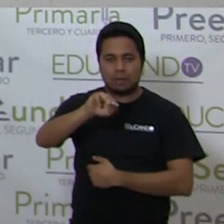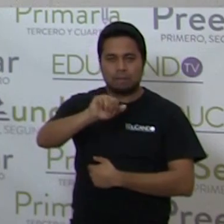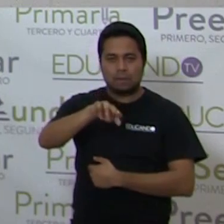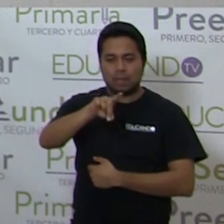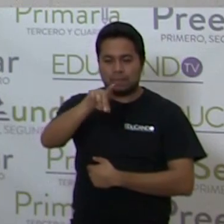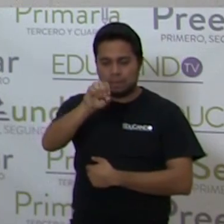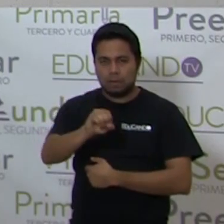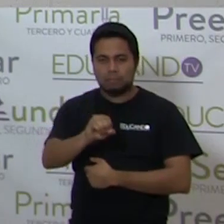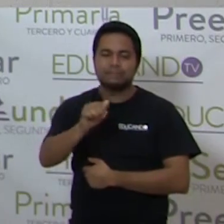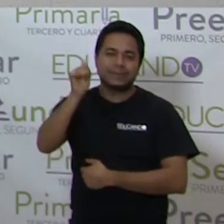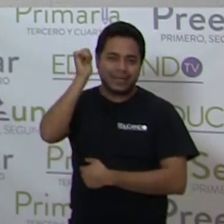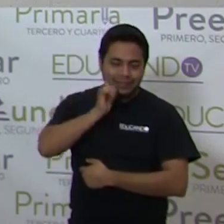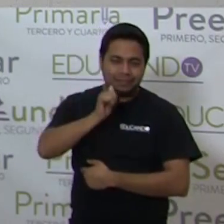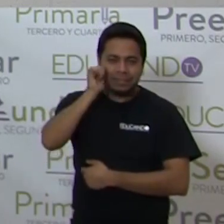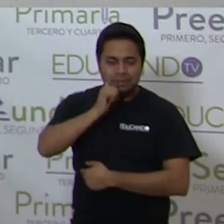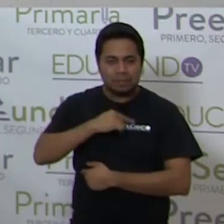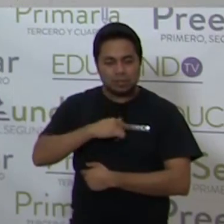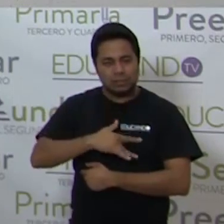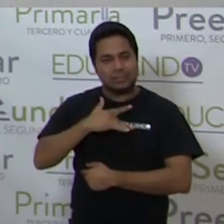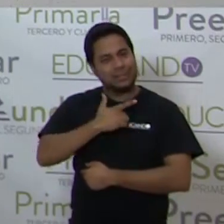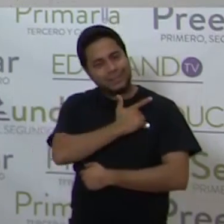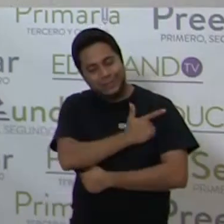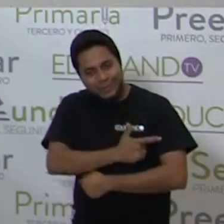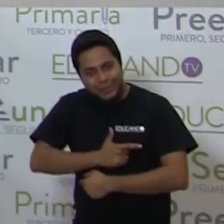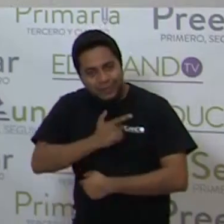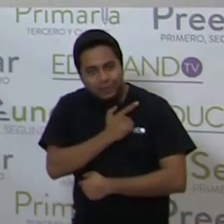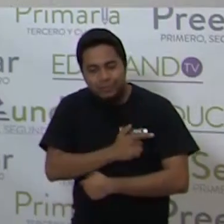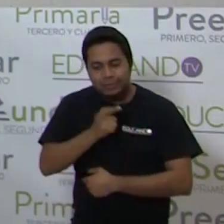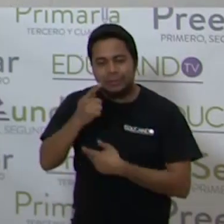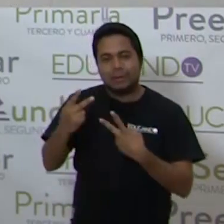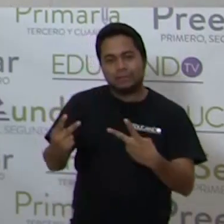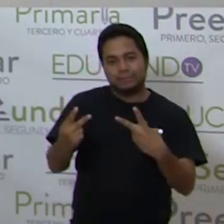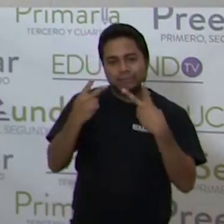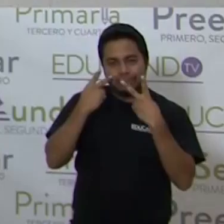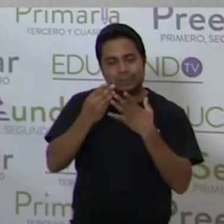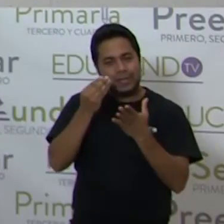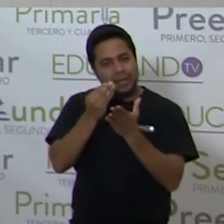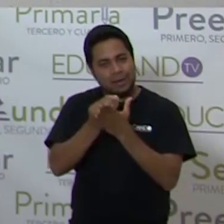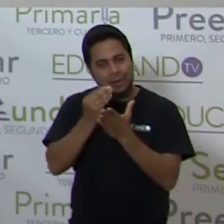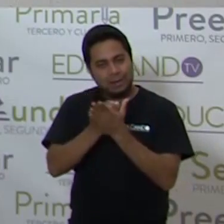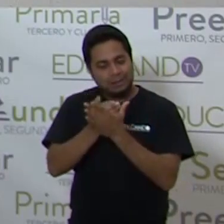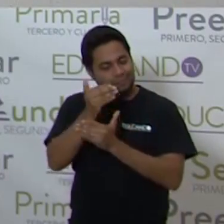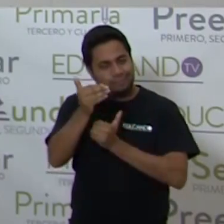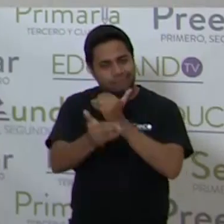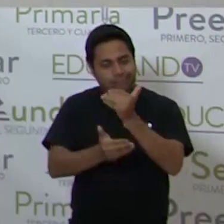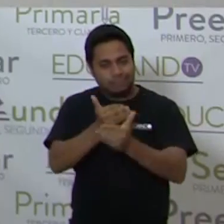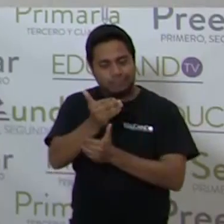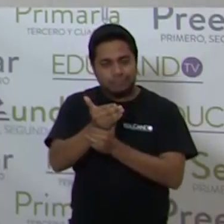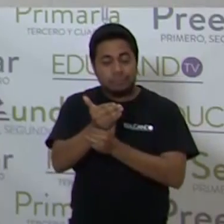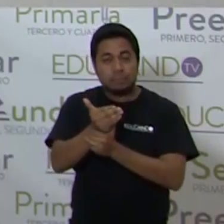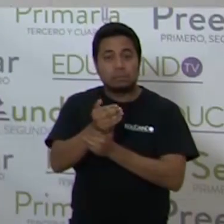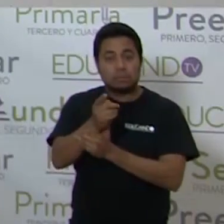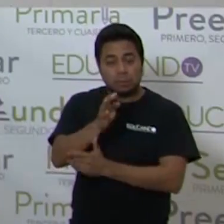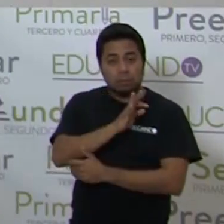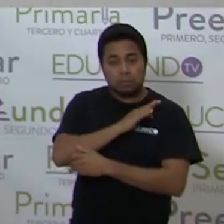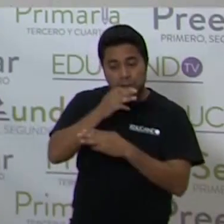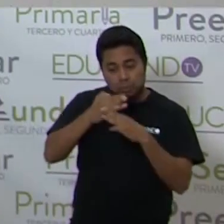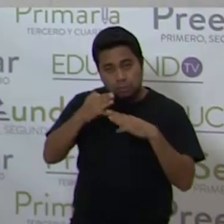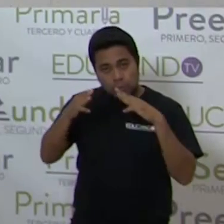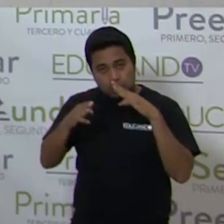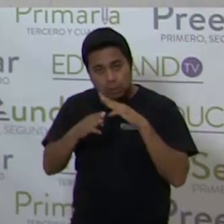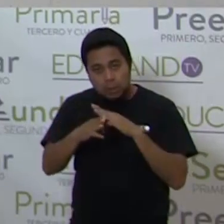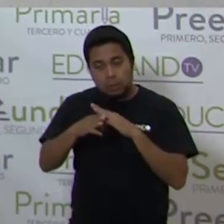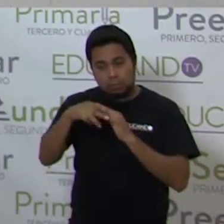Mendoza y como siempre es un gusto enorme el que nos sigas acompañando a lo largo de todas estas sesiones. Te invito para que con tus